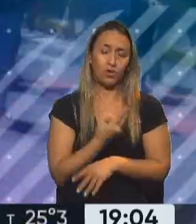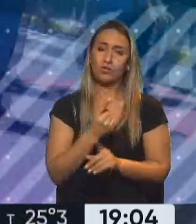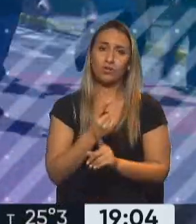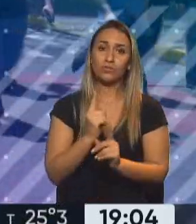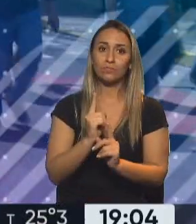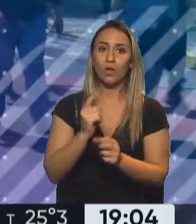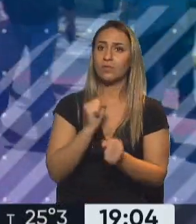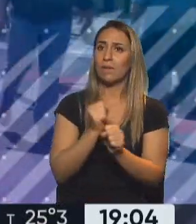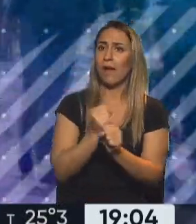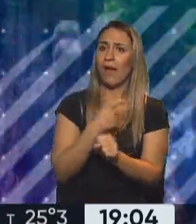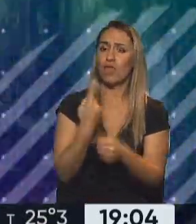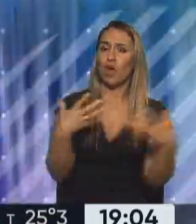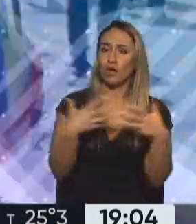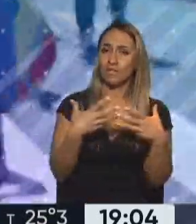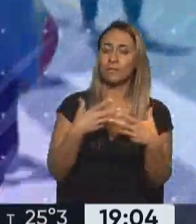octubre.